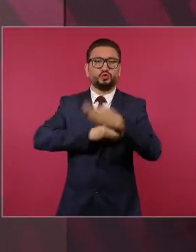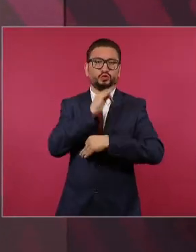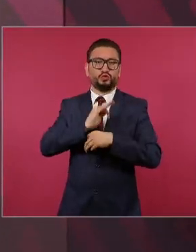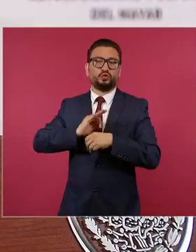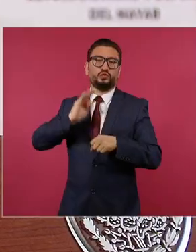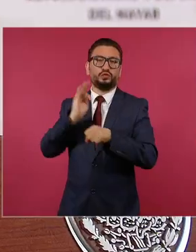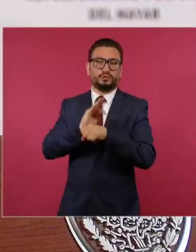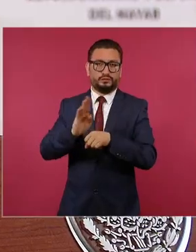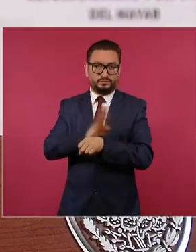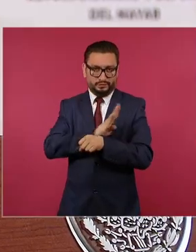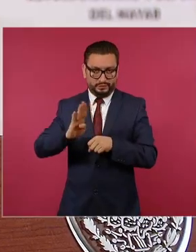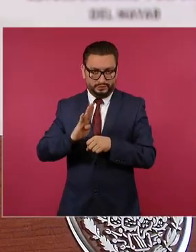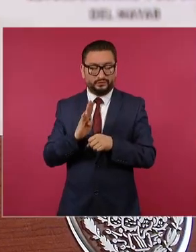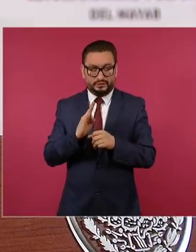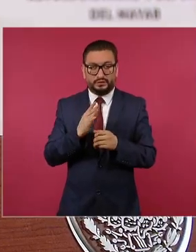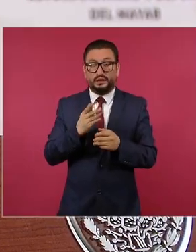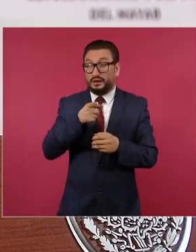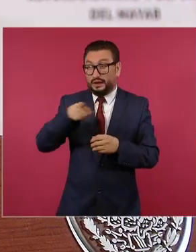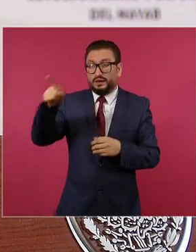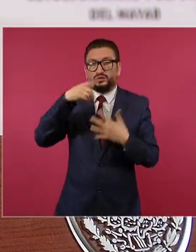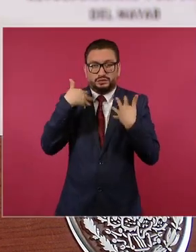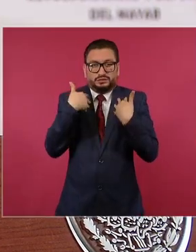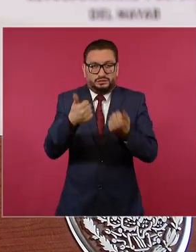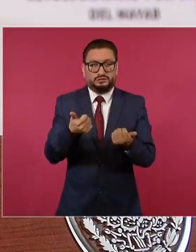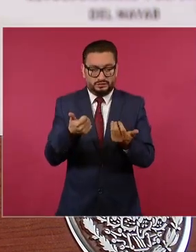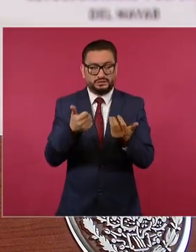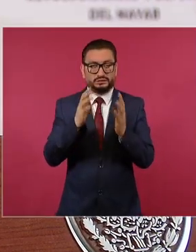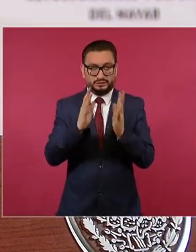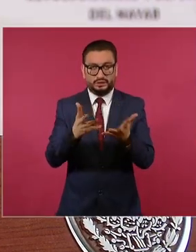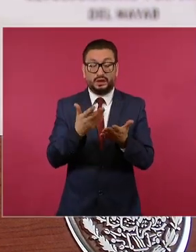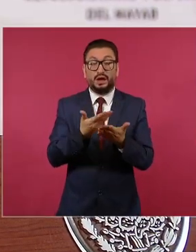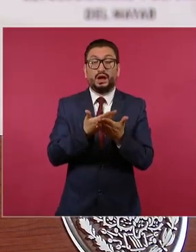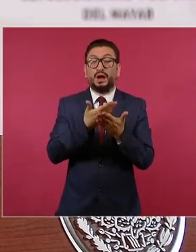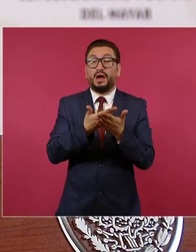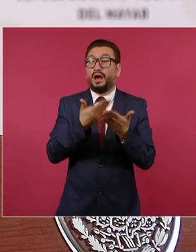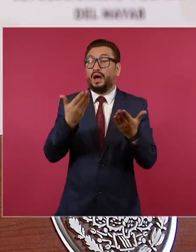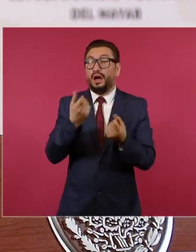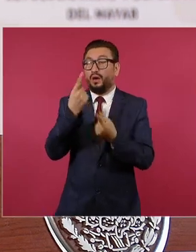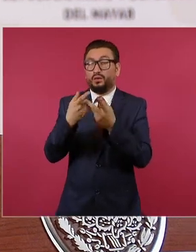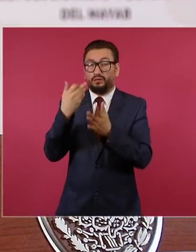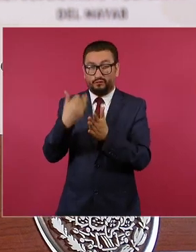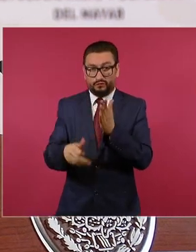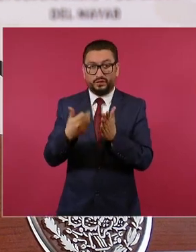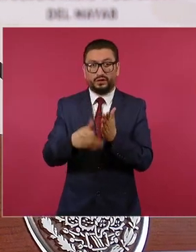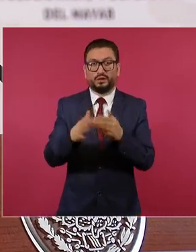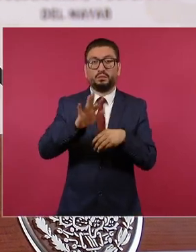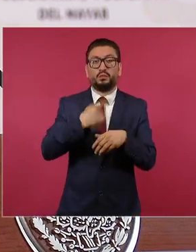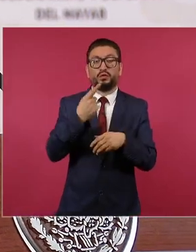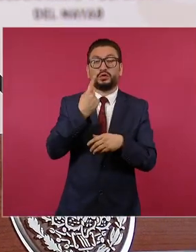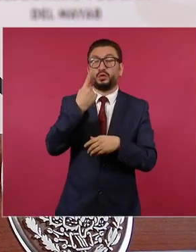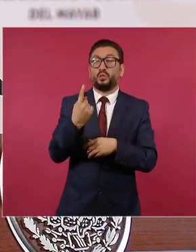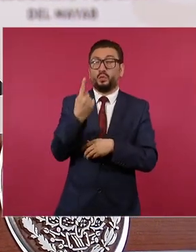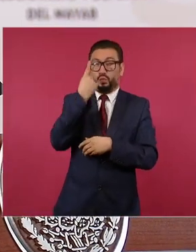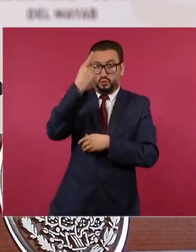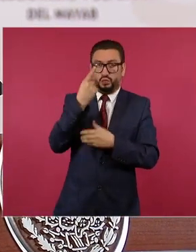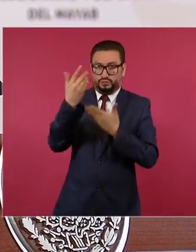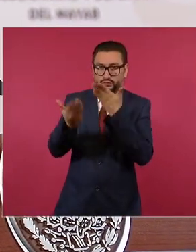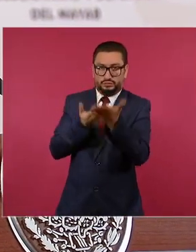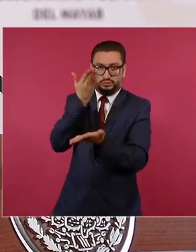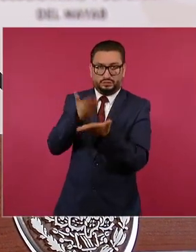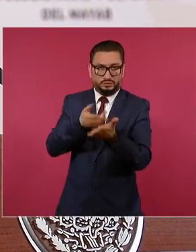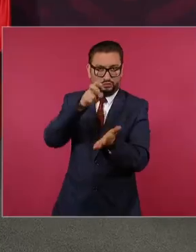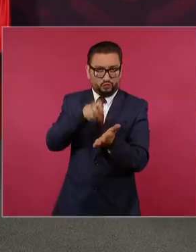ahora que propusimos las reformas, hay una que les dio salpullido,